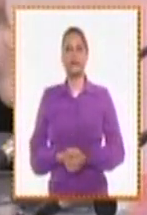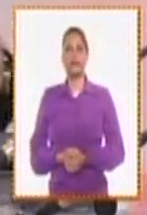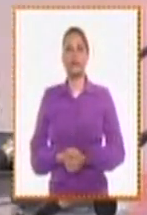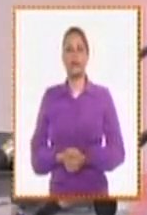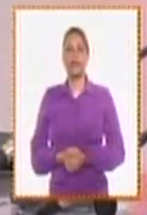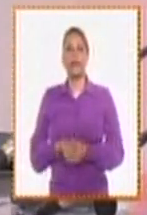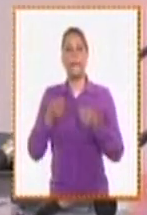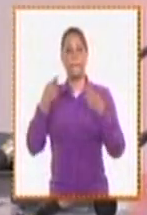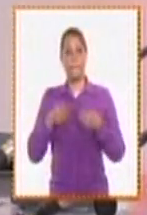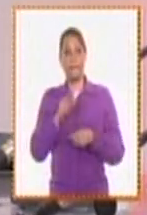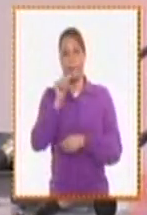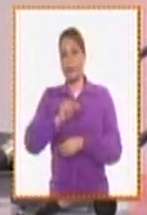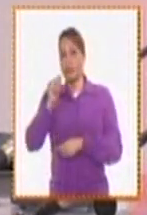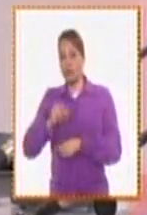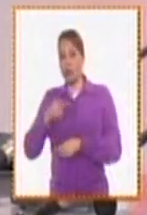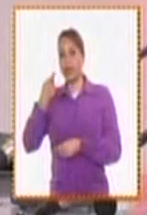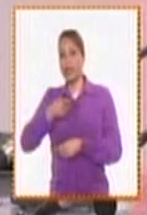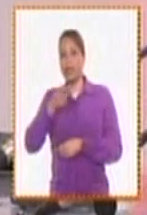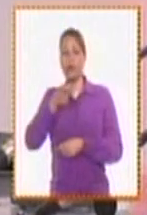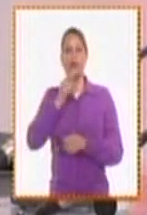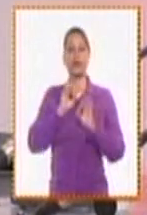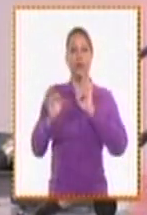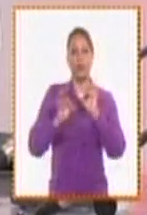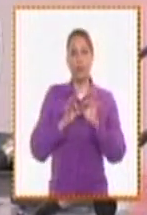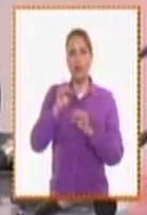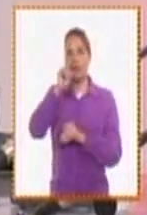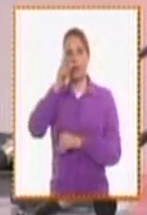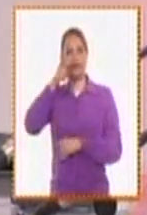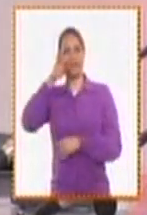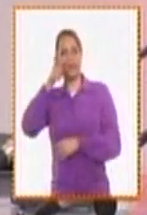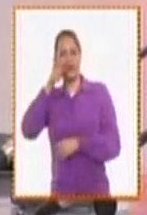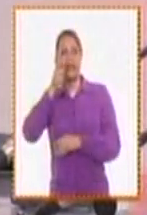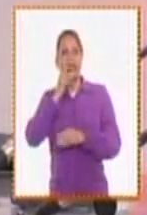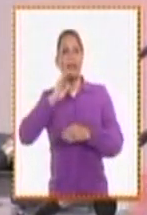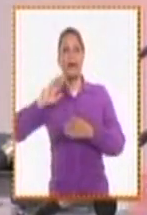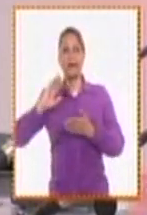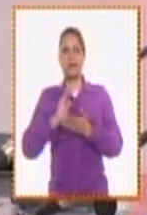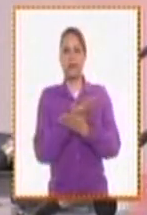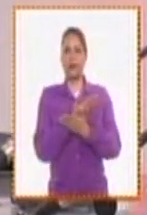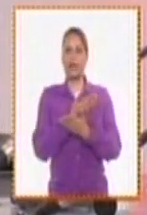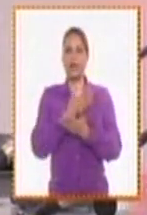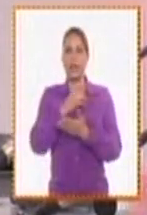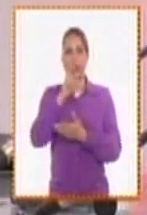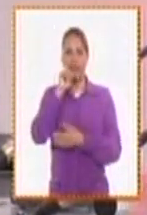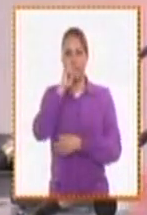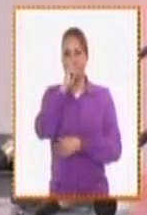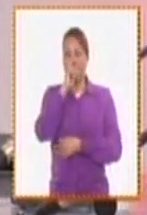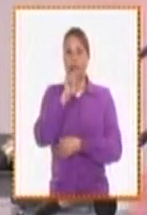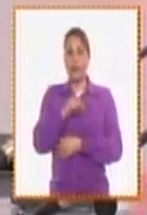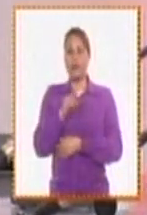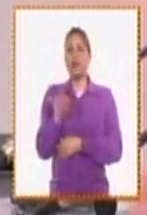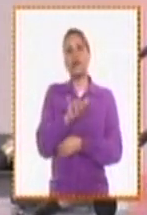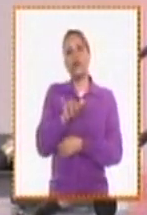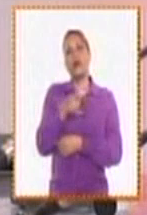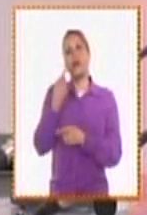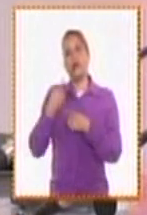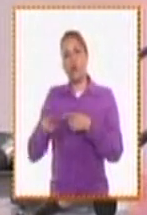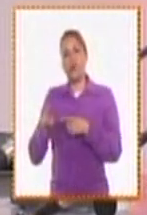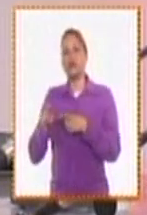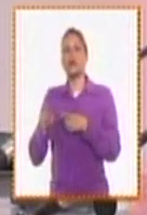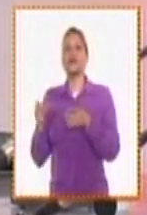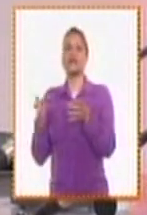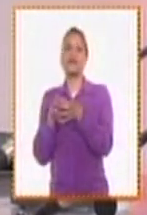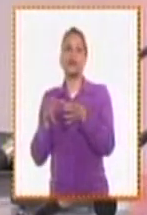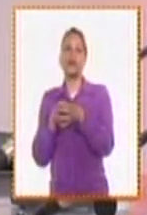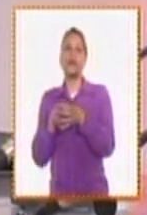actuar, los que tienen que cortar de raíz el fenómeno, pero también los que tenemos,